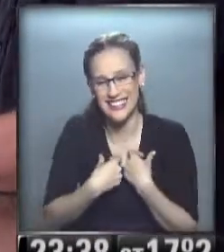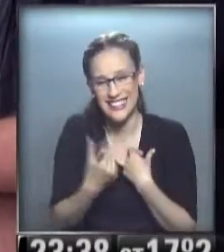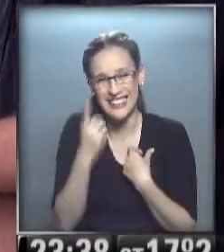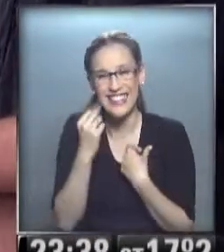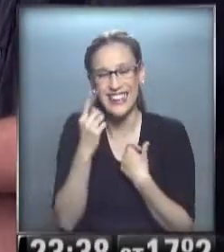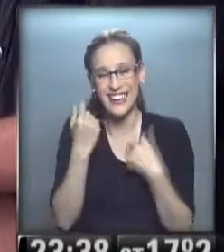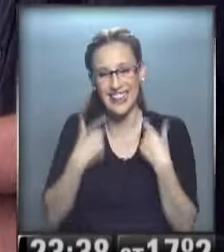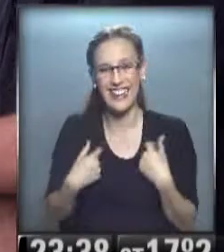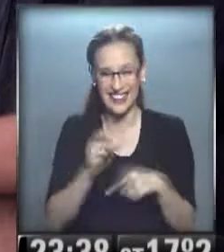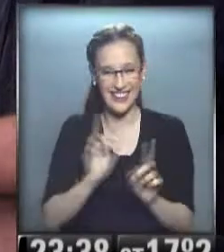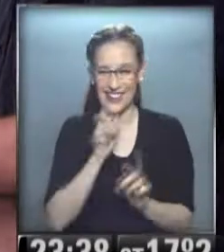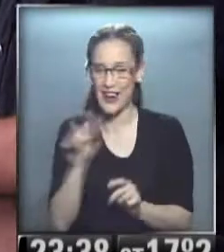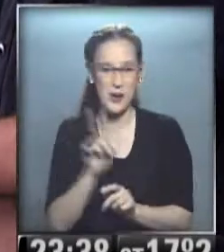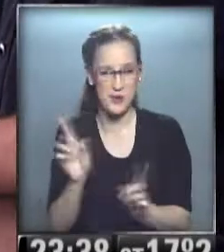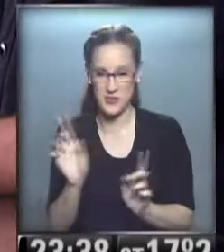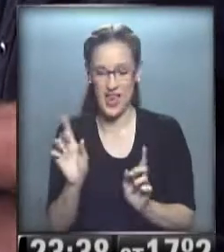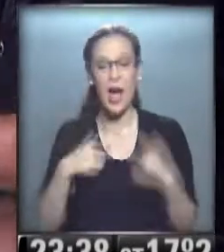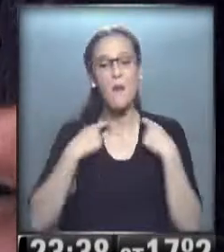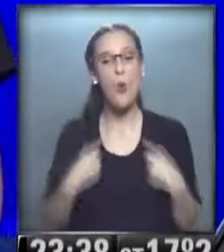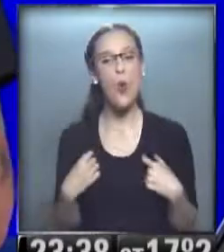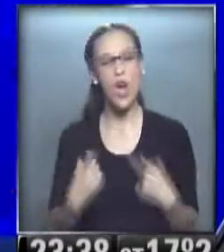no. Playa. Qué picardía.